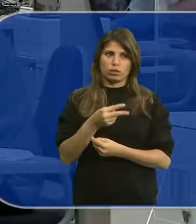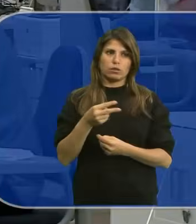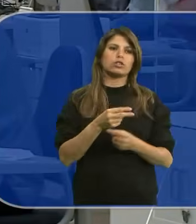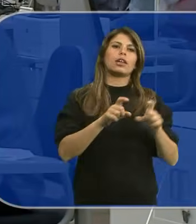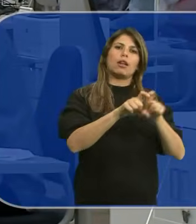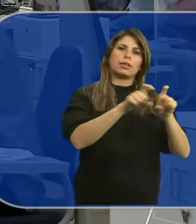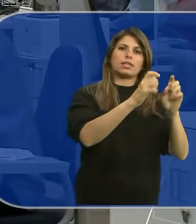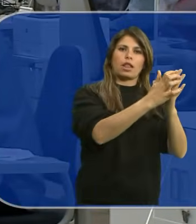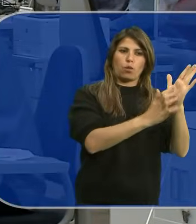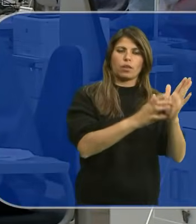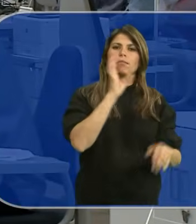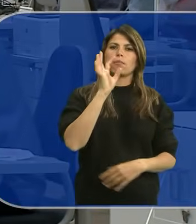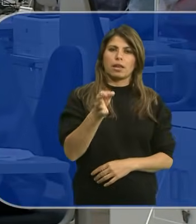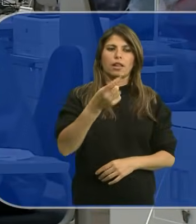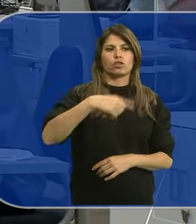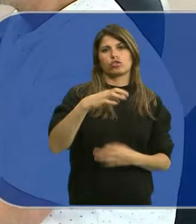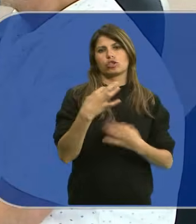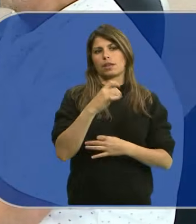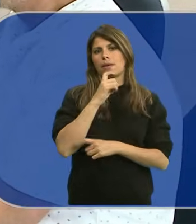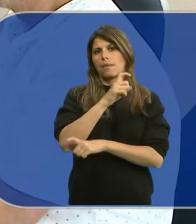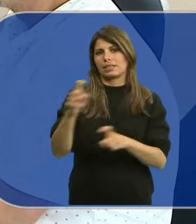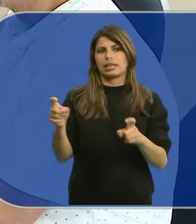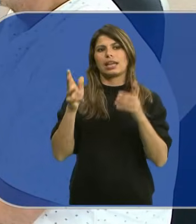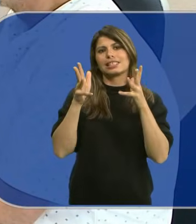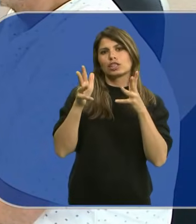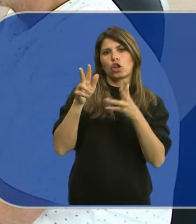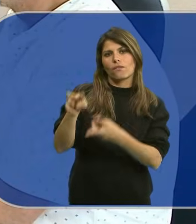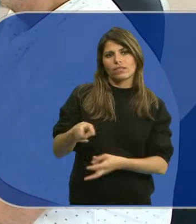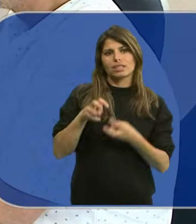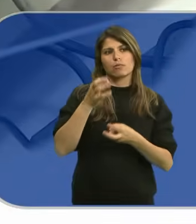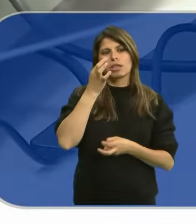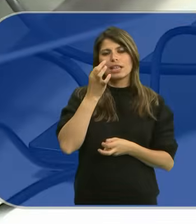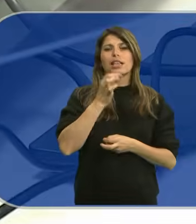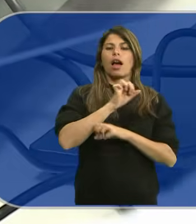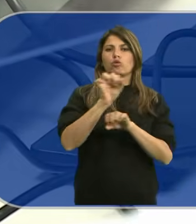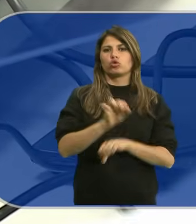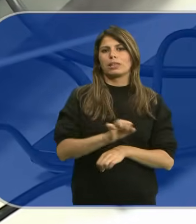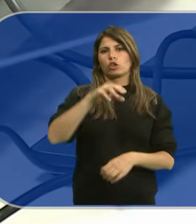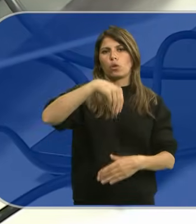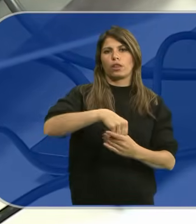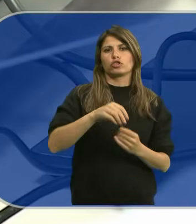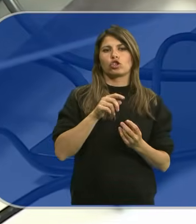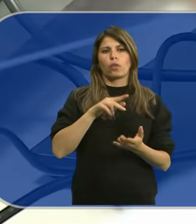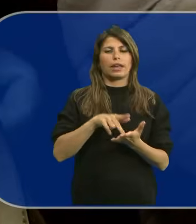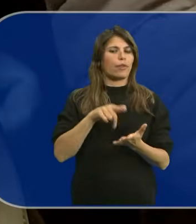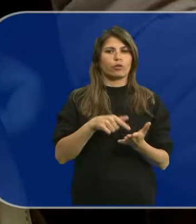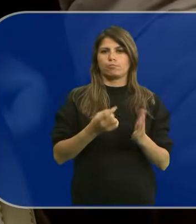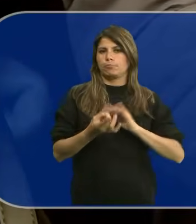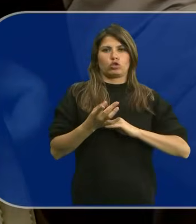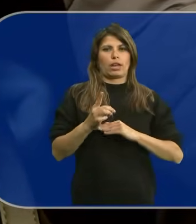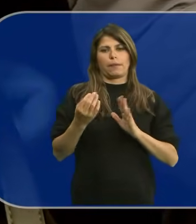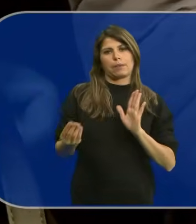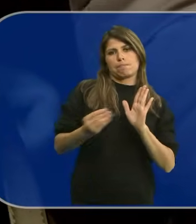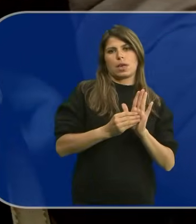deduce. Eso sí, siempre debemos hacérselo saber a nuestro asesor fiscal, porque es algo que no aparece automáticamente en la declaración, igual que si